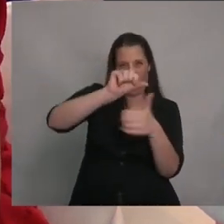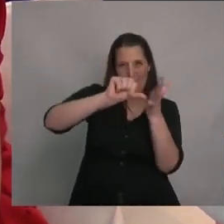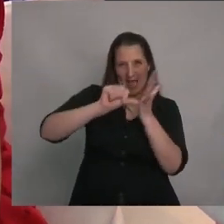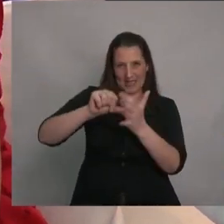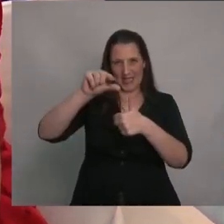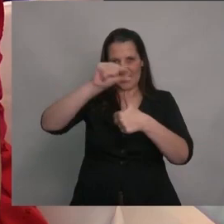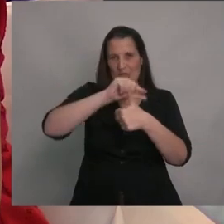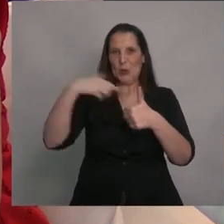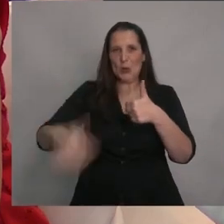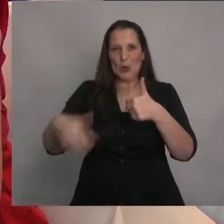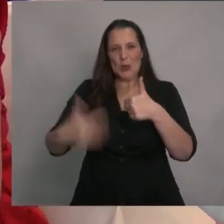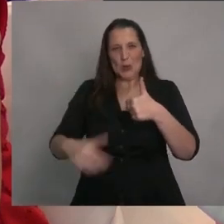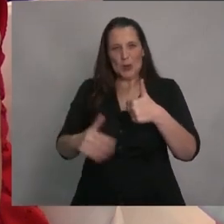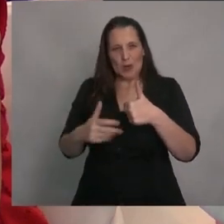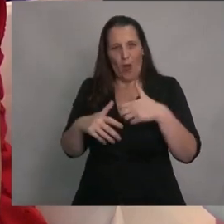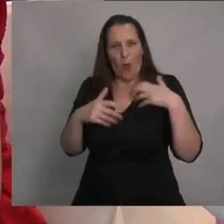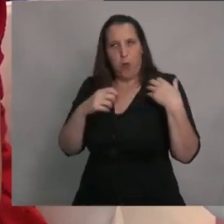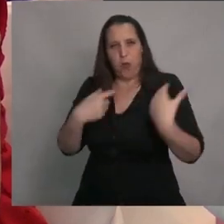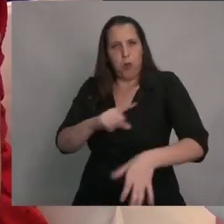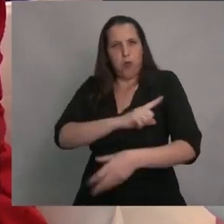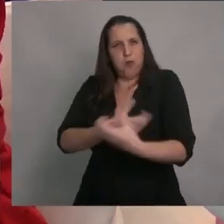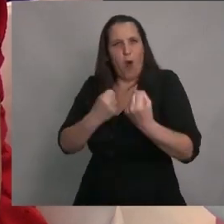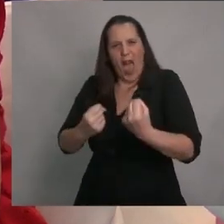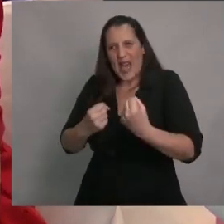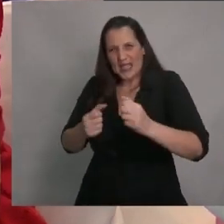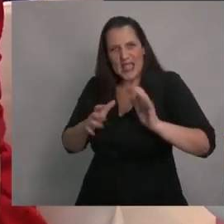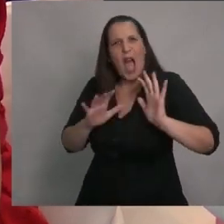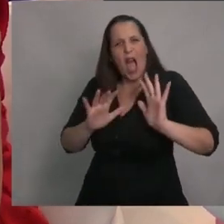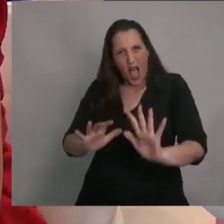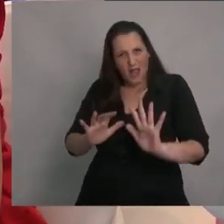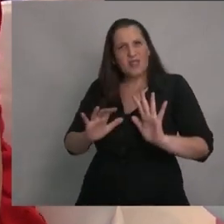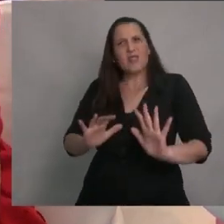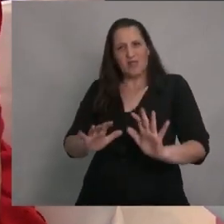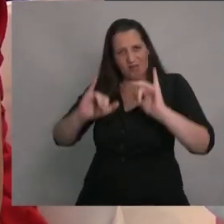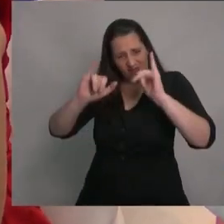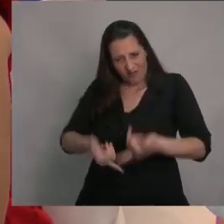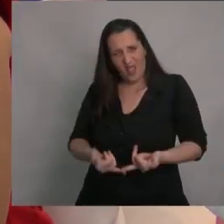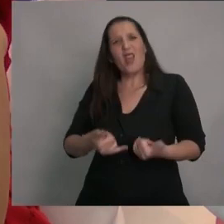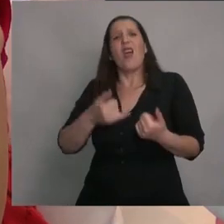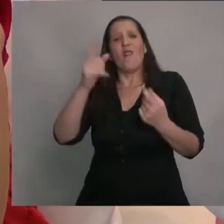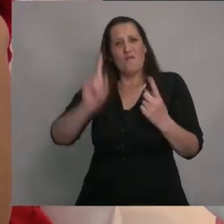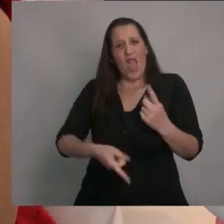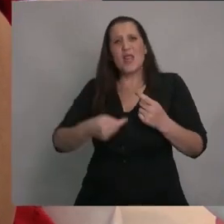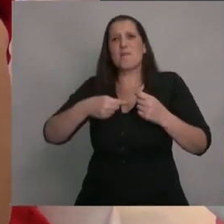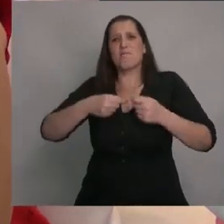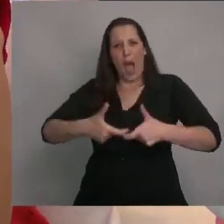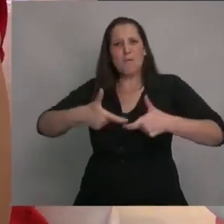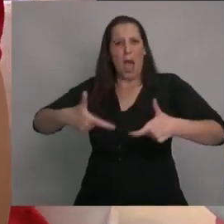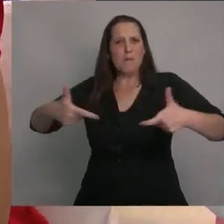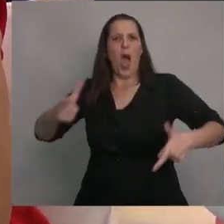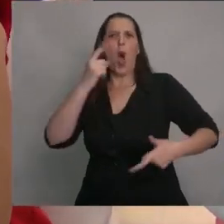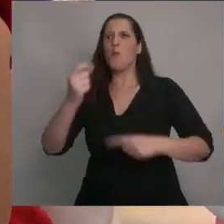recluta fuerzas que son disponibles mediante la reproducción constante del mandato